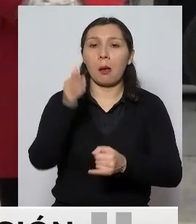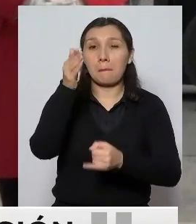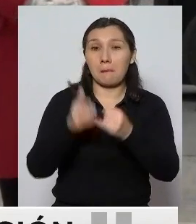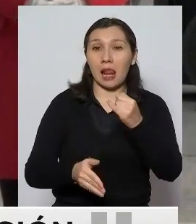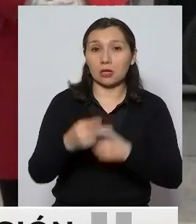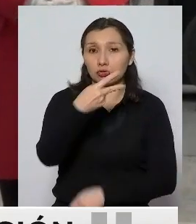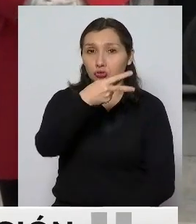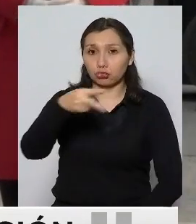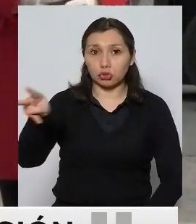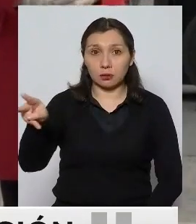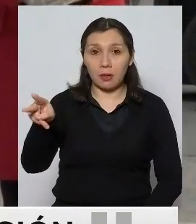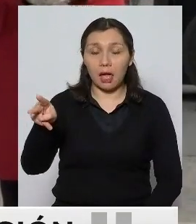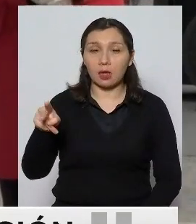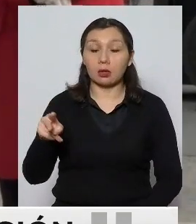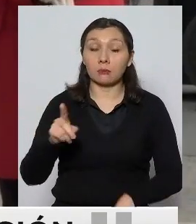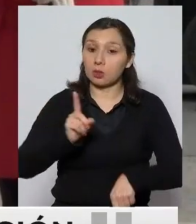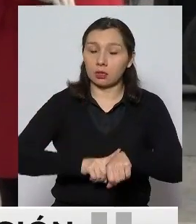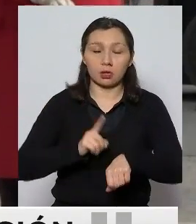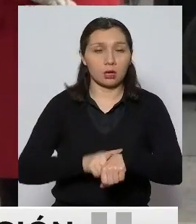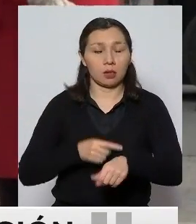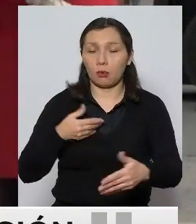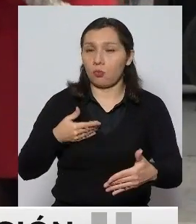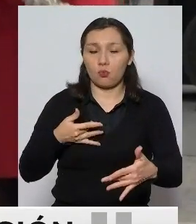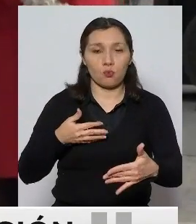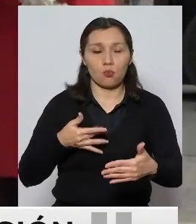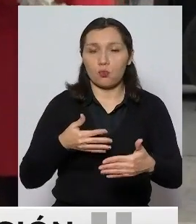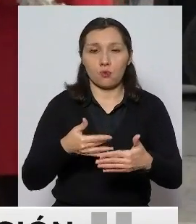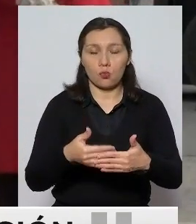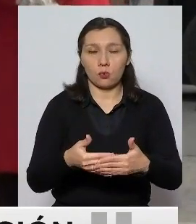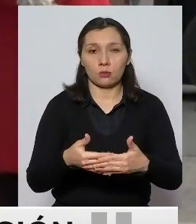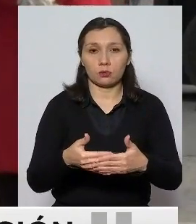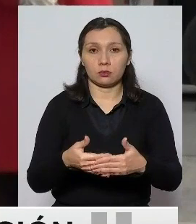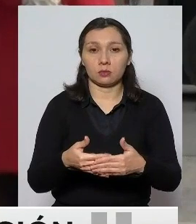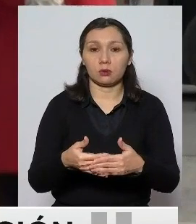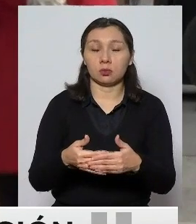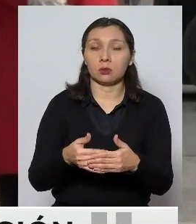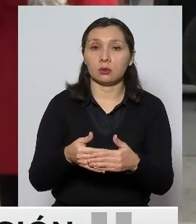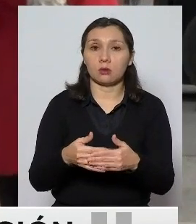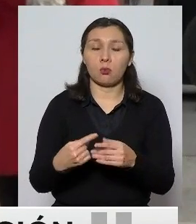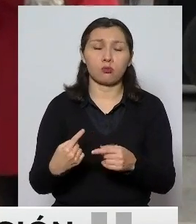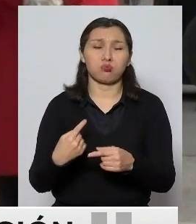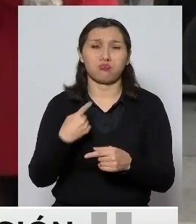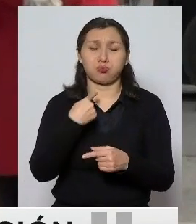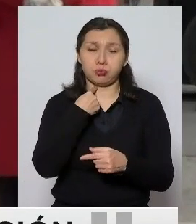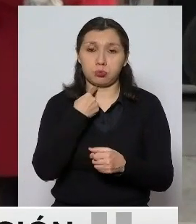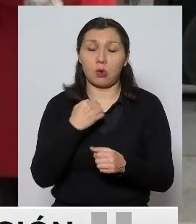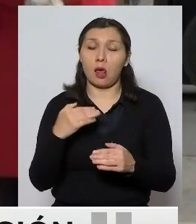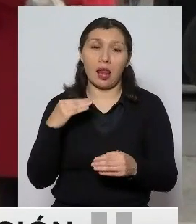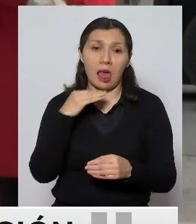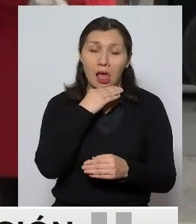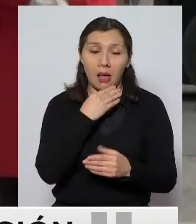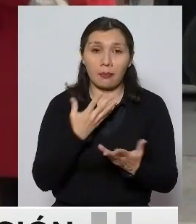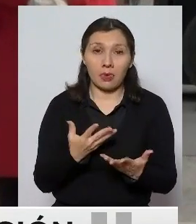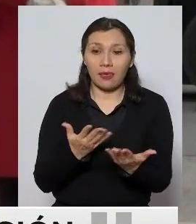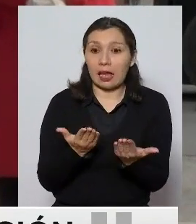de 2 semanas porque el tiempo nos está golpeando